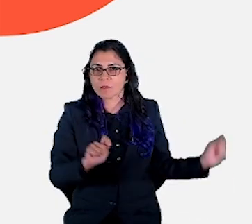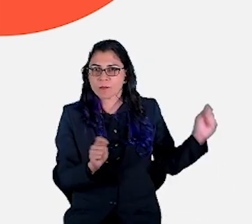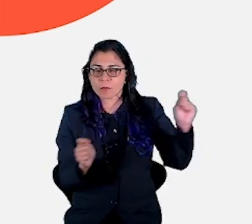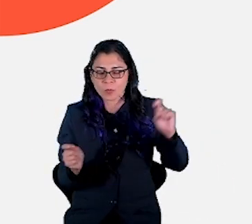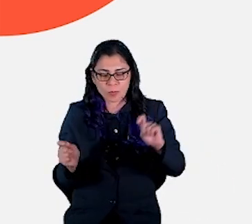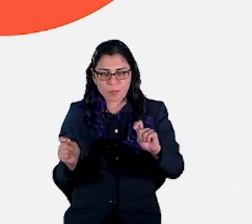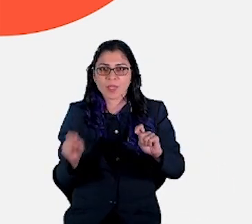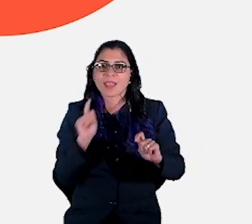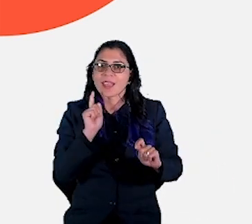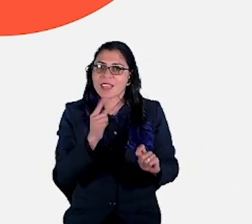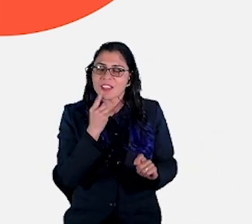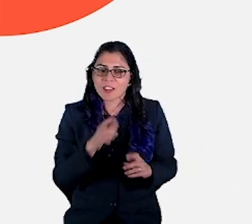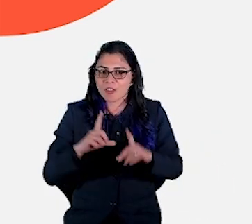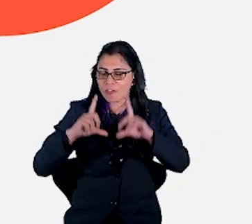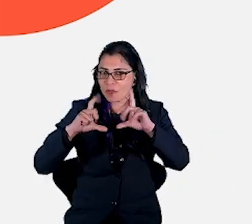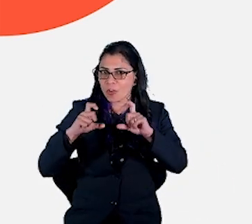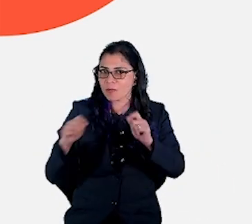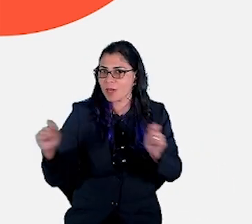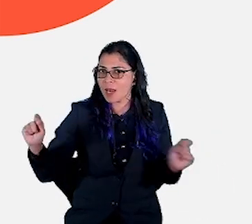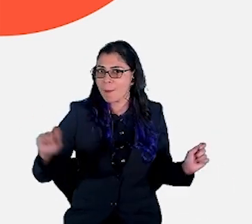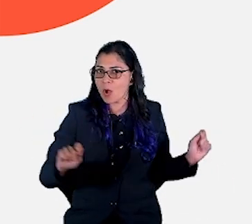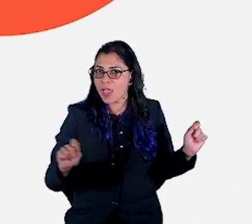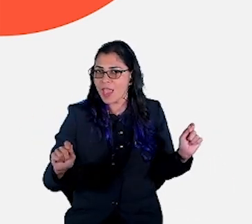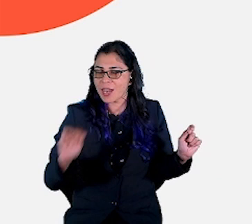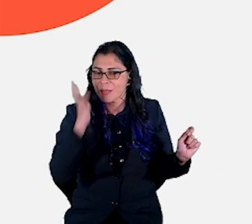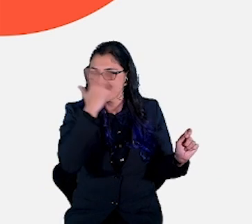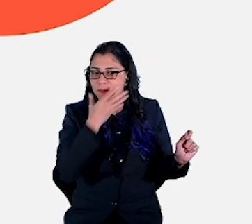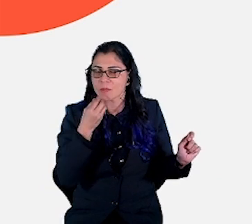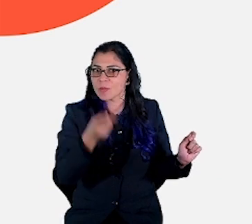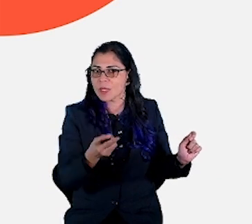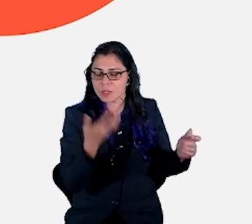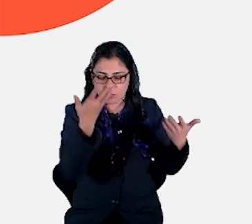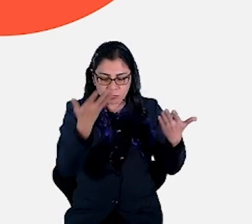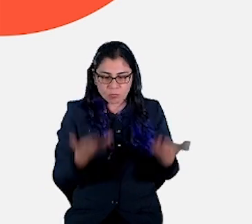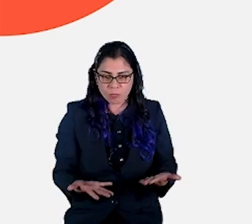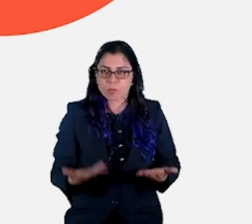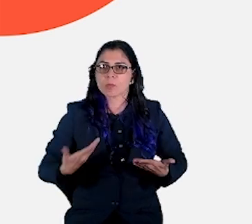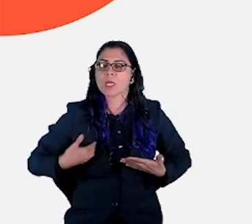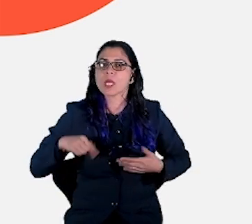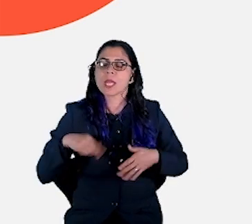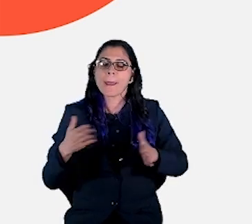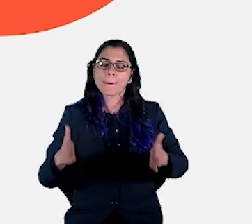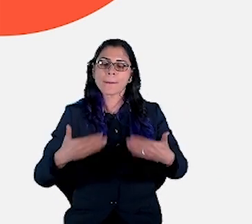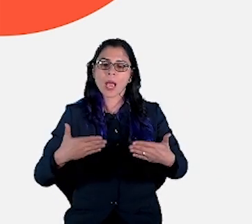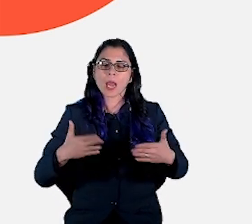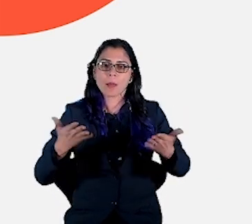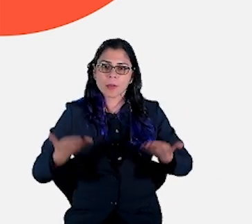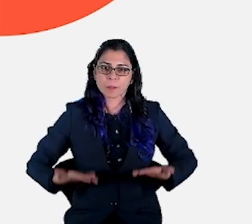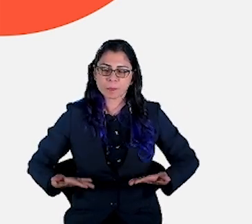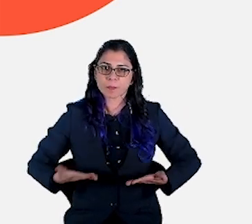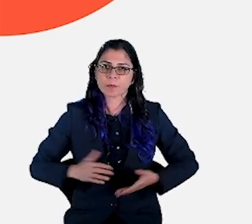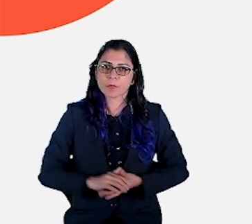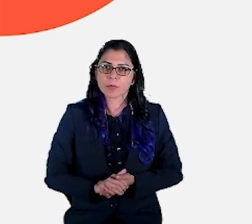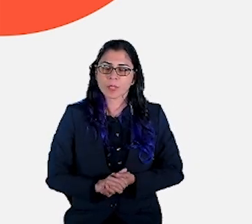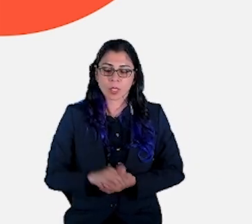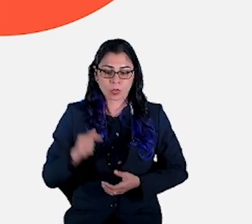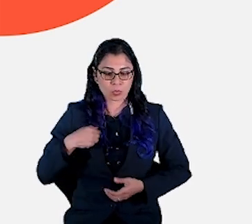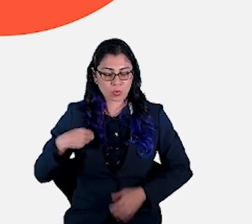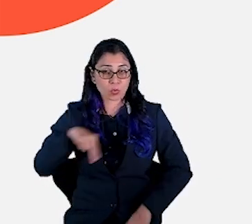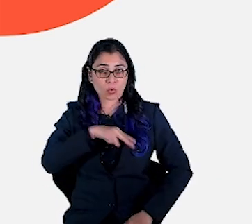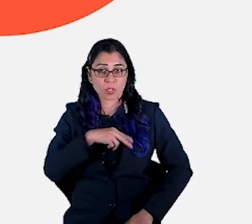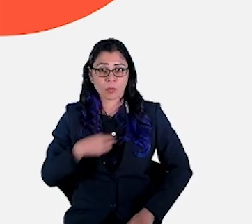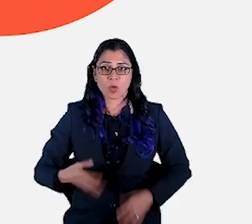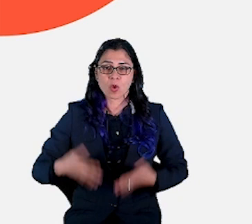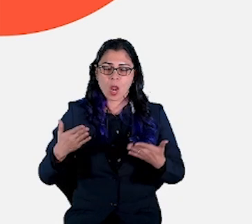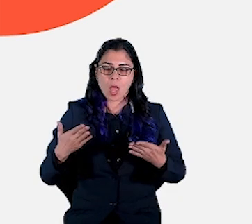tienen nuestra foto de La pollera que es un signo de nuestra identidad nacional eh nosotros tenemos un festival que